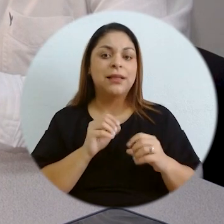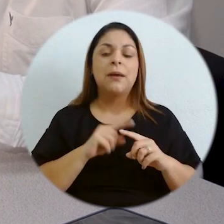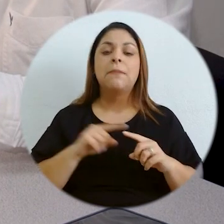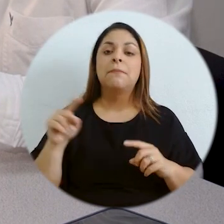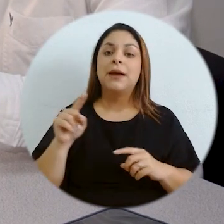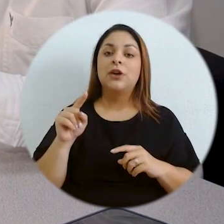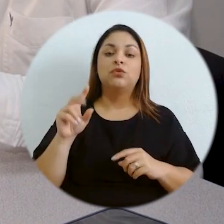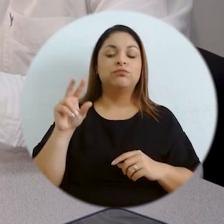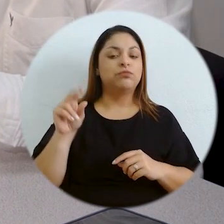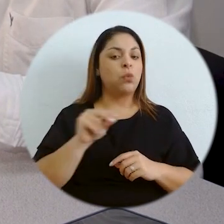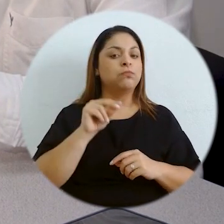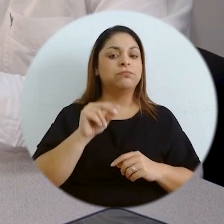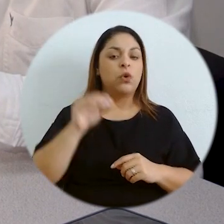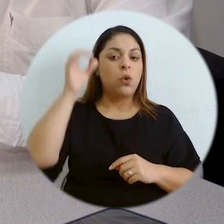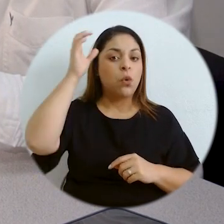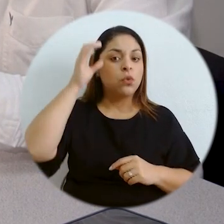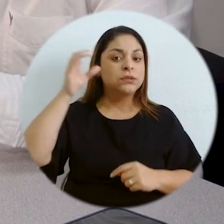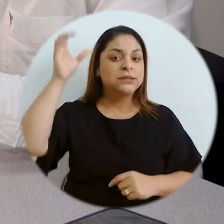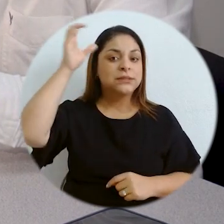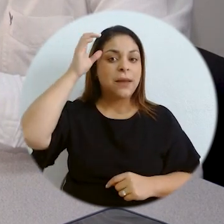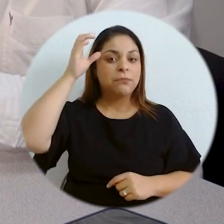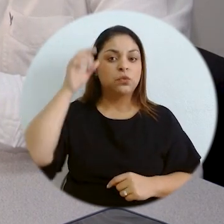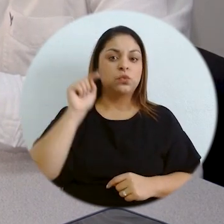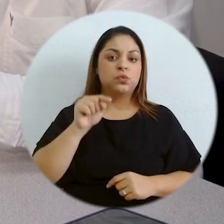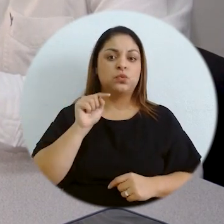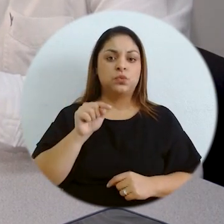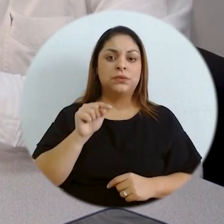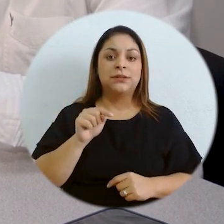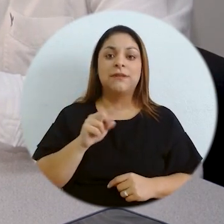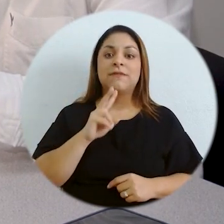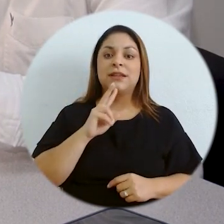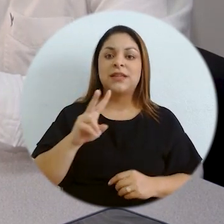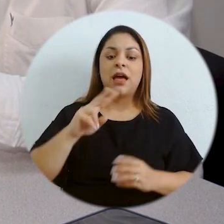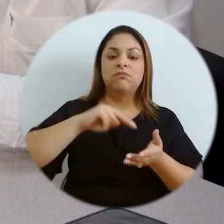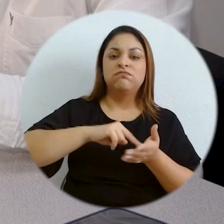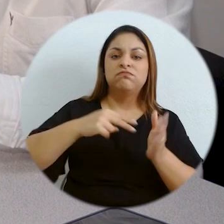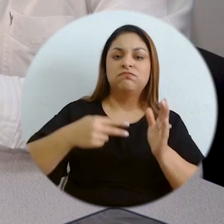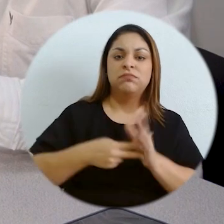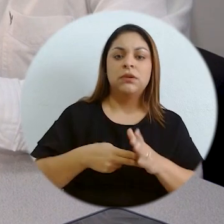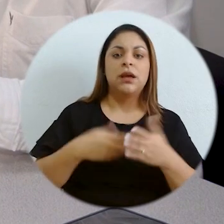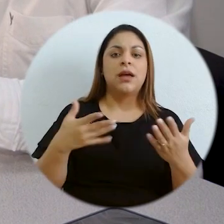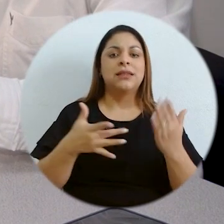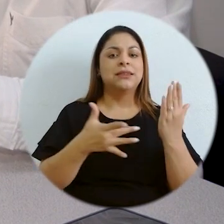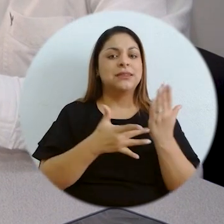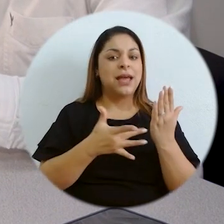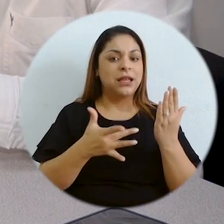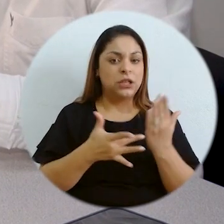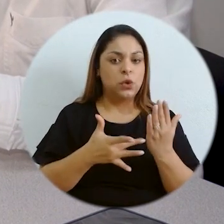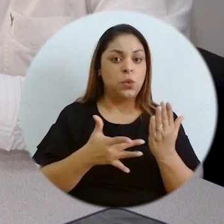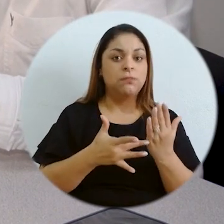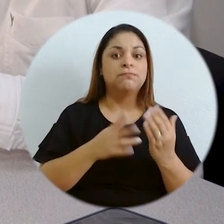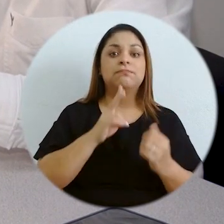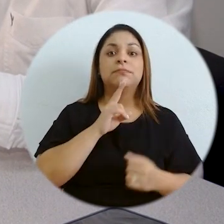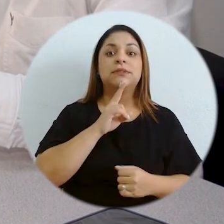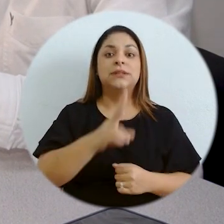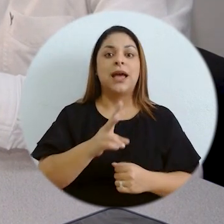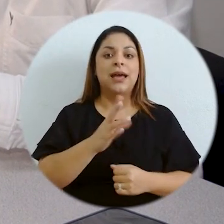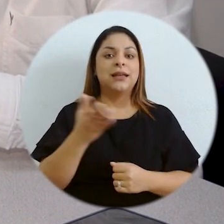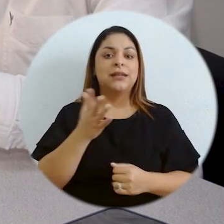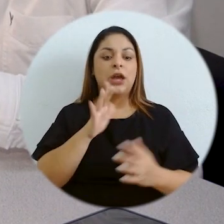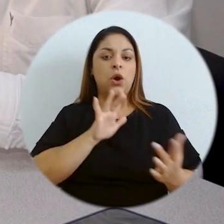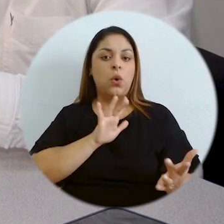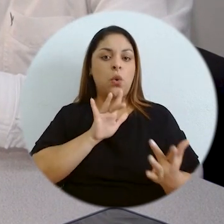académica, cuando hablamos desde la academia de estos conceptos, a veces los ciudadanos lo ven como un poco lejano, algo muy técnico, pero en realidad es algo